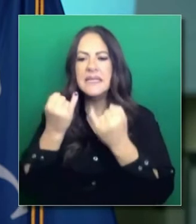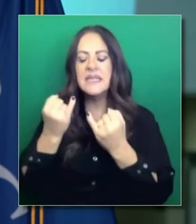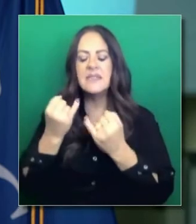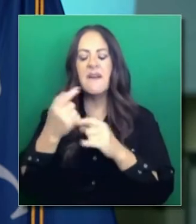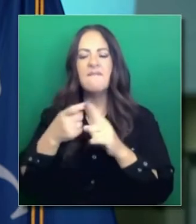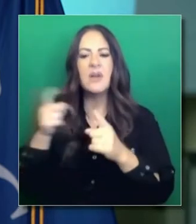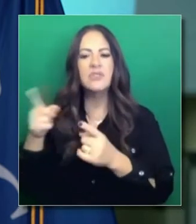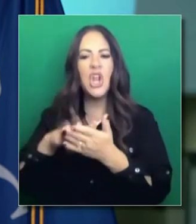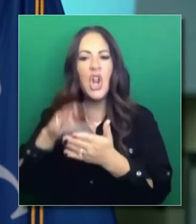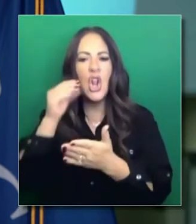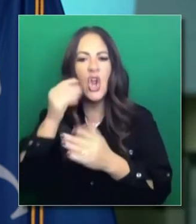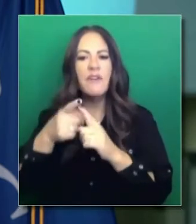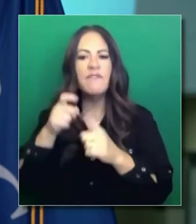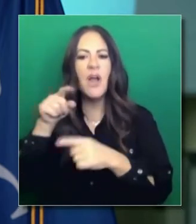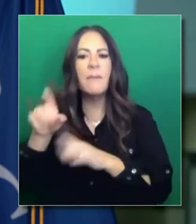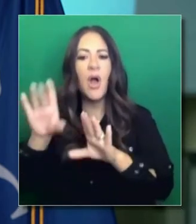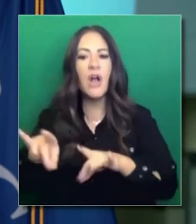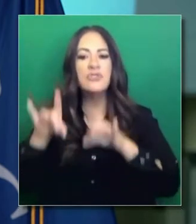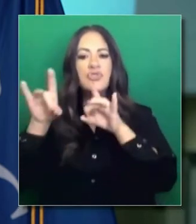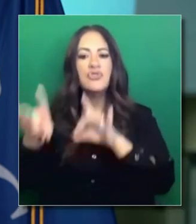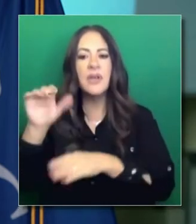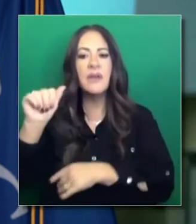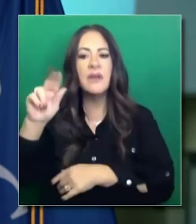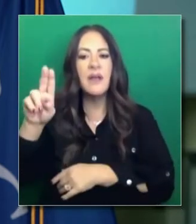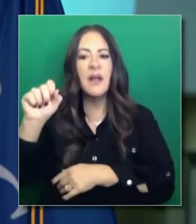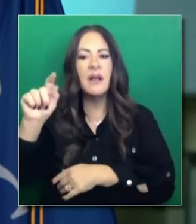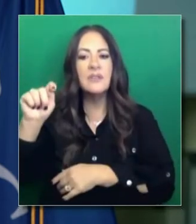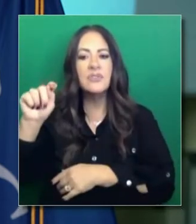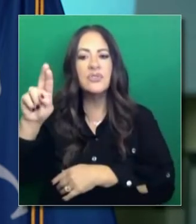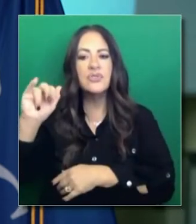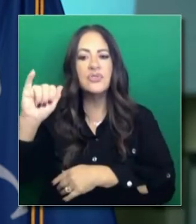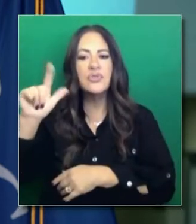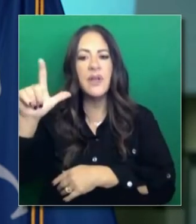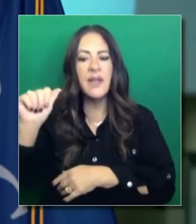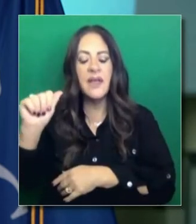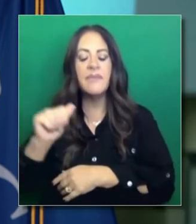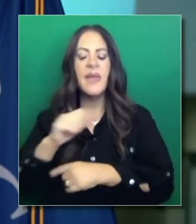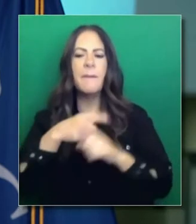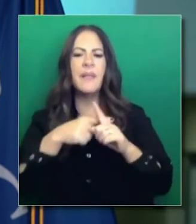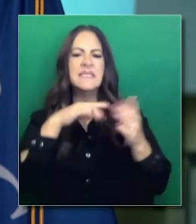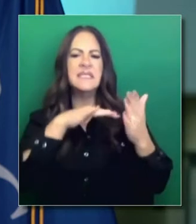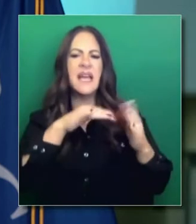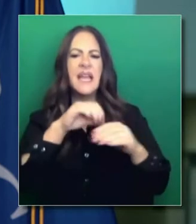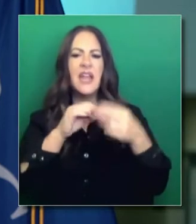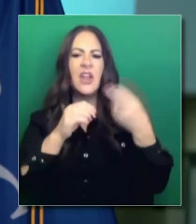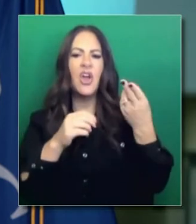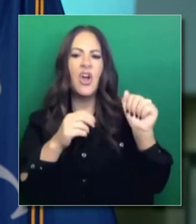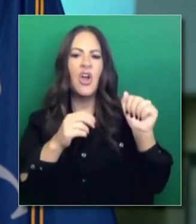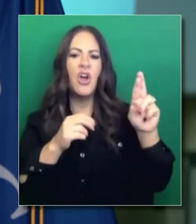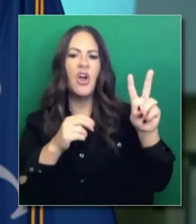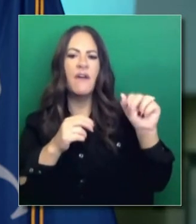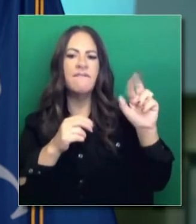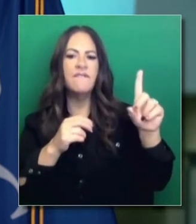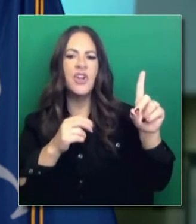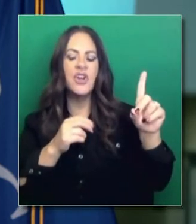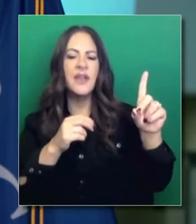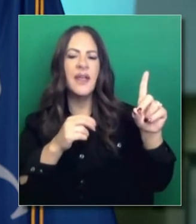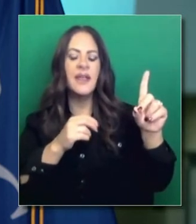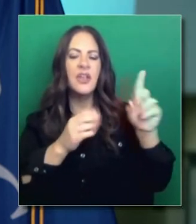nos ha presentado estudios de la Universidad de Harvard, Brown, no solo del Centro de Control de Enfermedades para